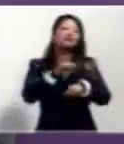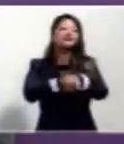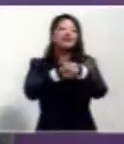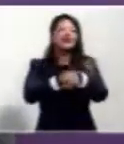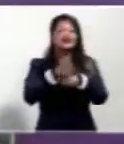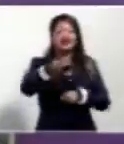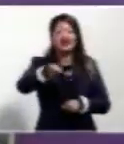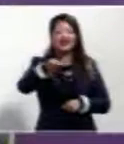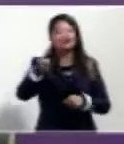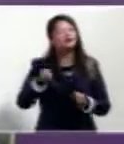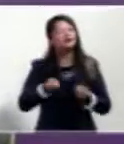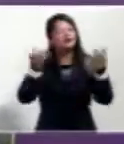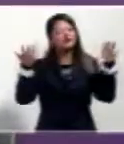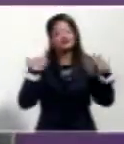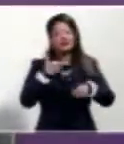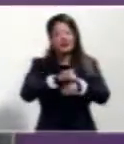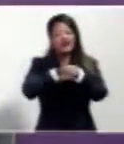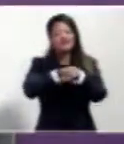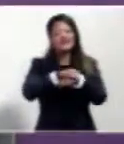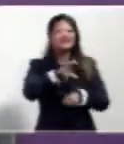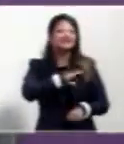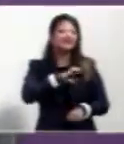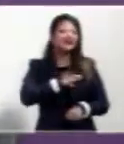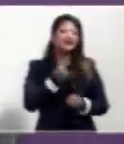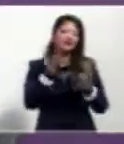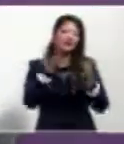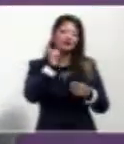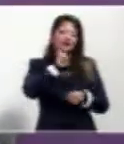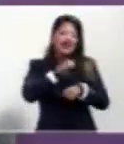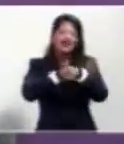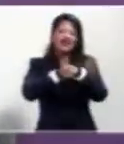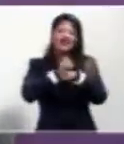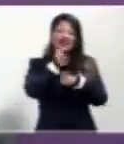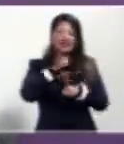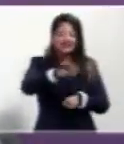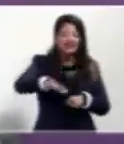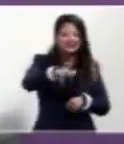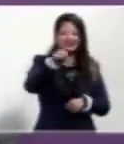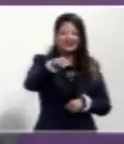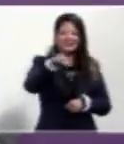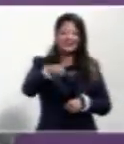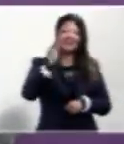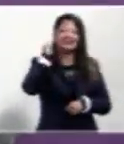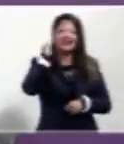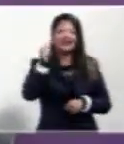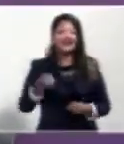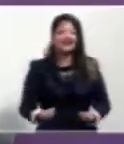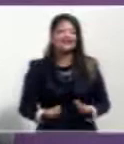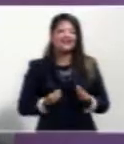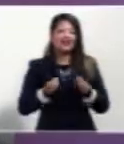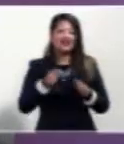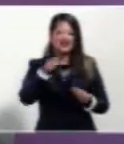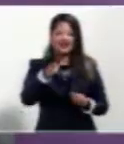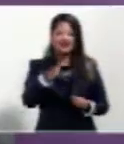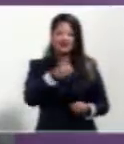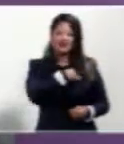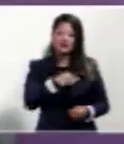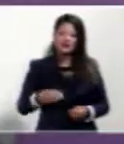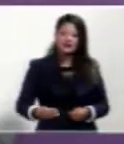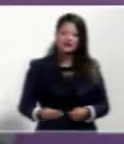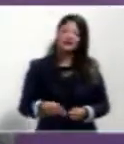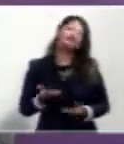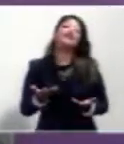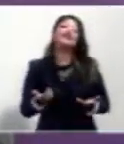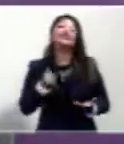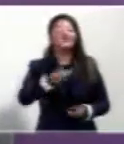Tarímbaro, muchos amigos queridos y amigas, por supuesto, también en aquellas comunidades habitan este municipio. Y